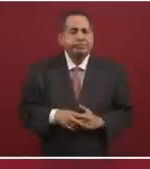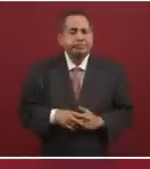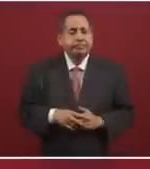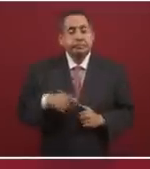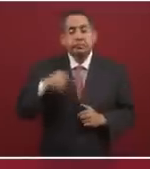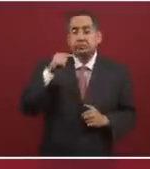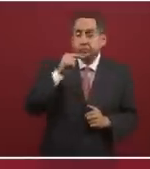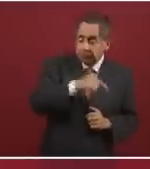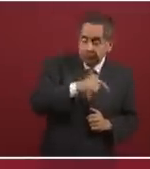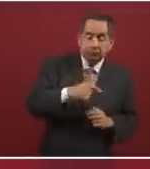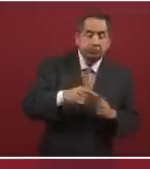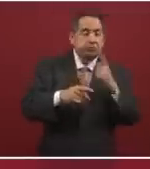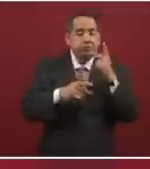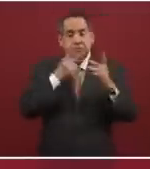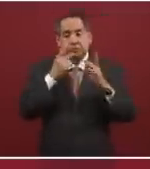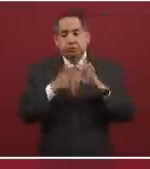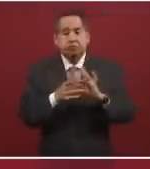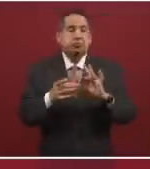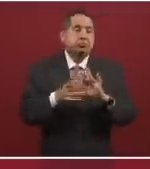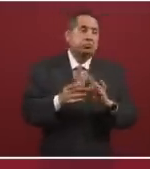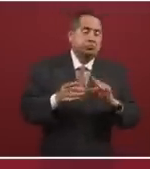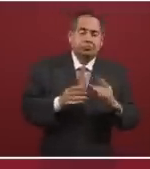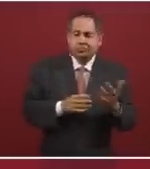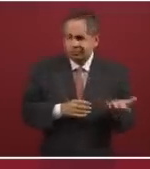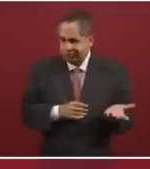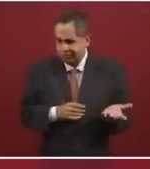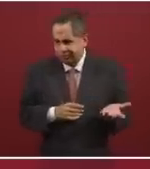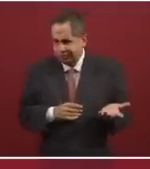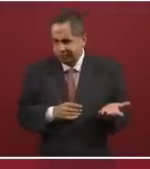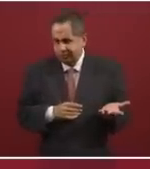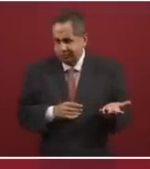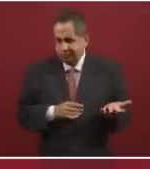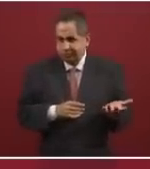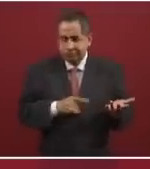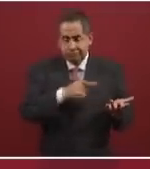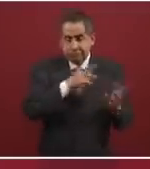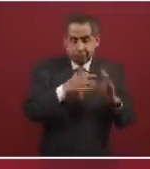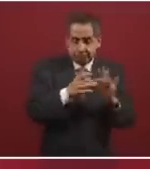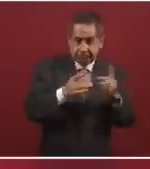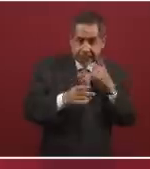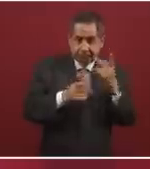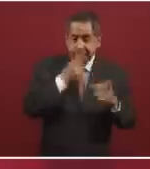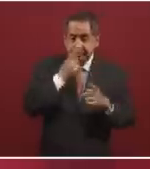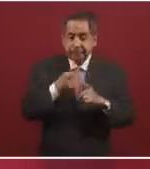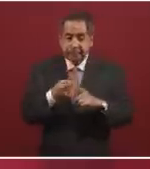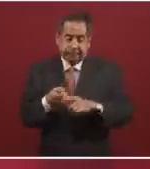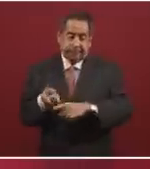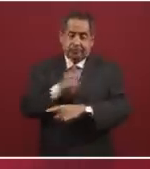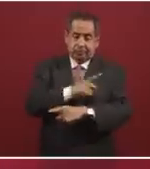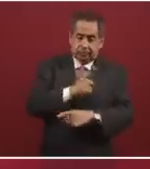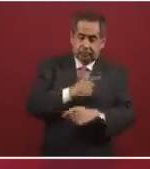hablaron lo suficiente de que el año pasado,